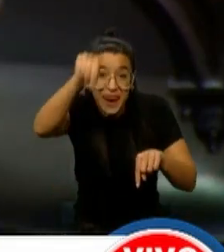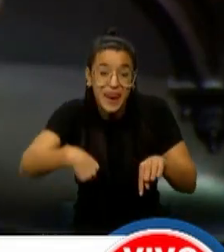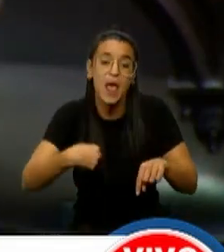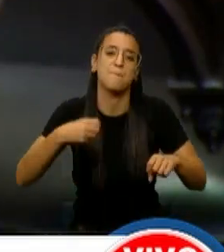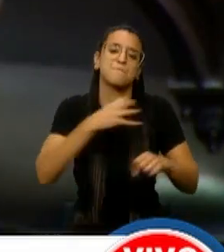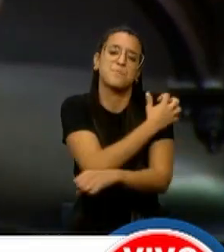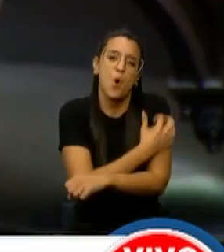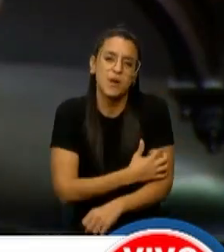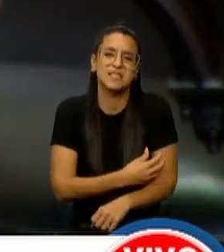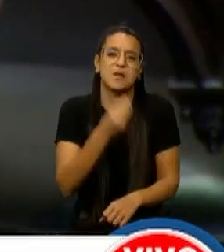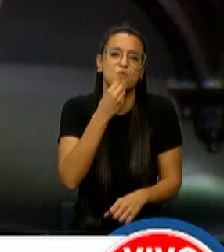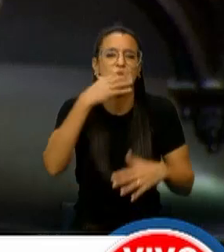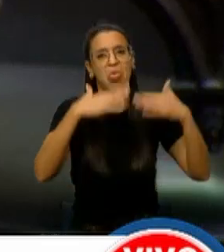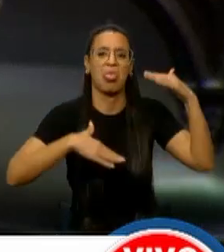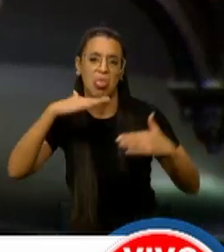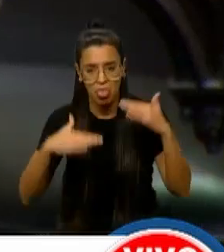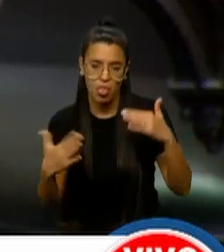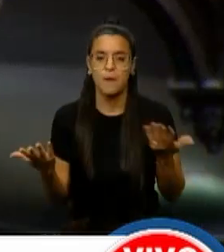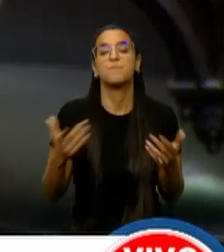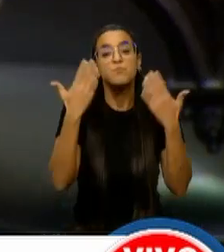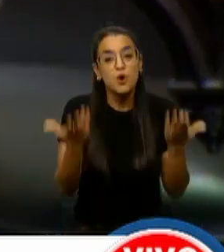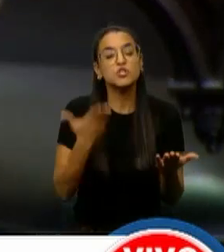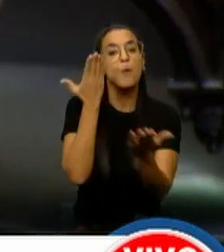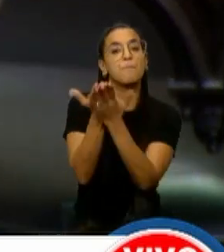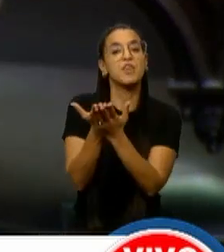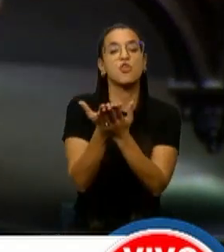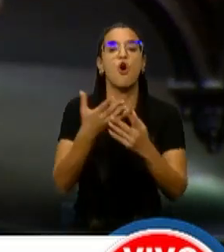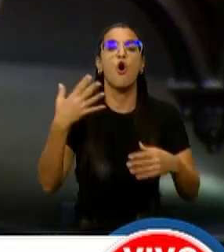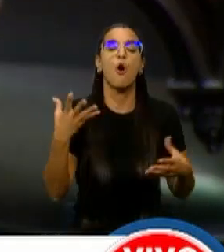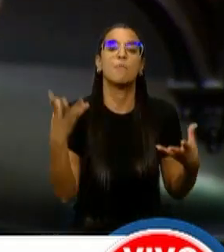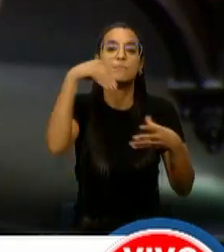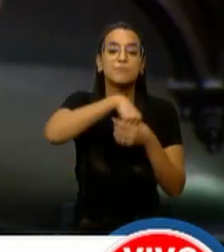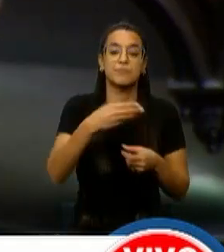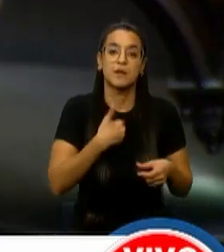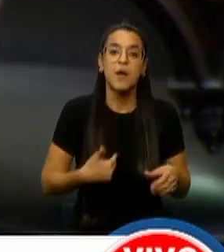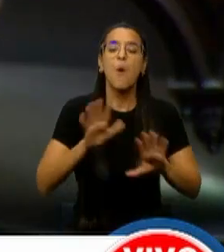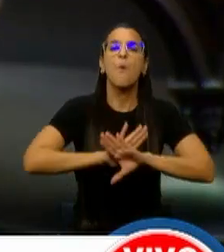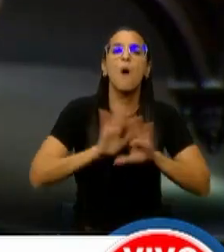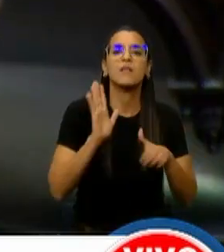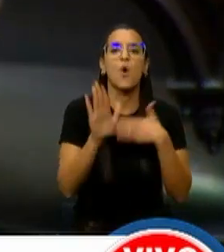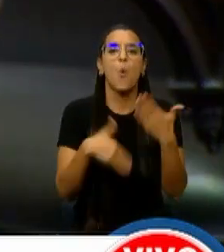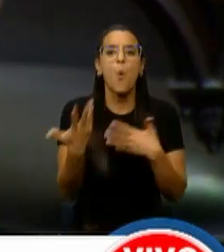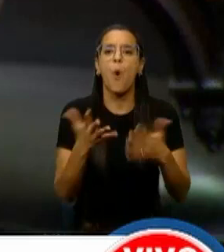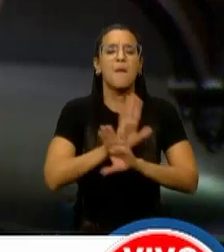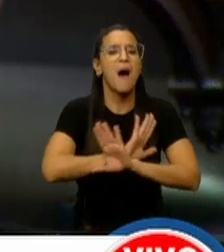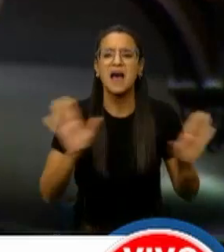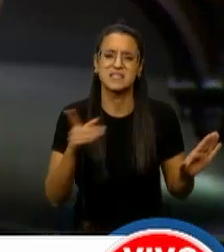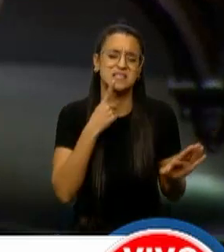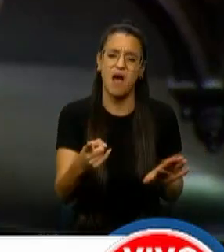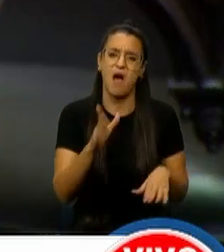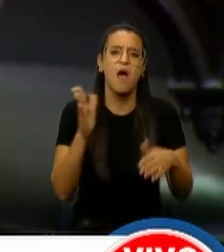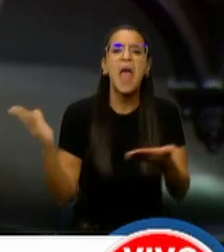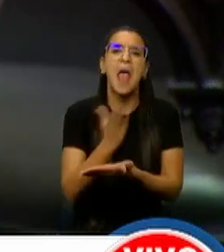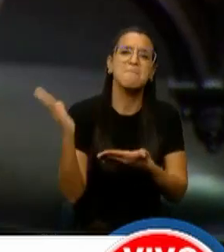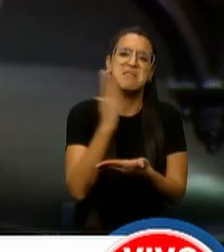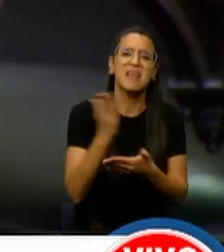pobreza, malnutrición y hambre en la Argentina. Por eso le pido al oficialismo que dejen de jugar con fuego, que dejen de emitir sin